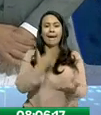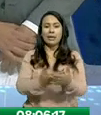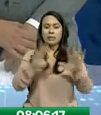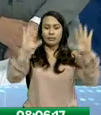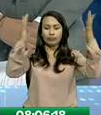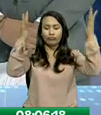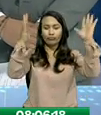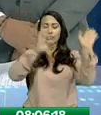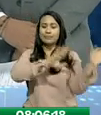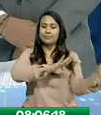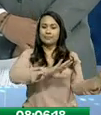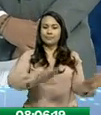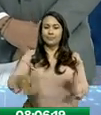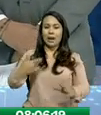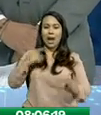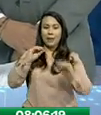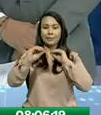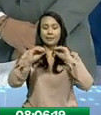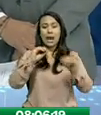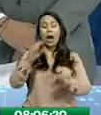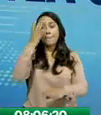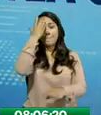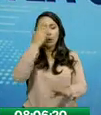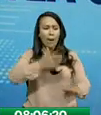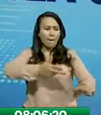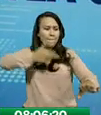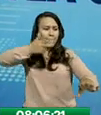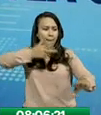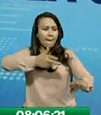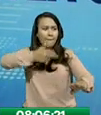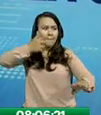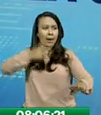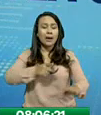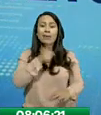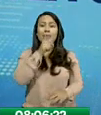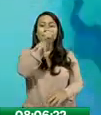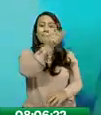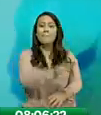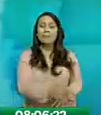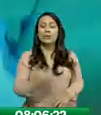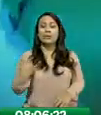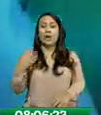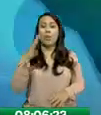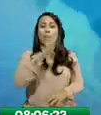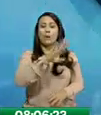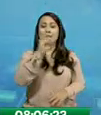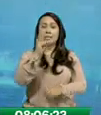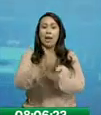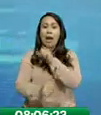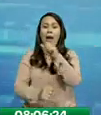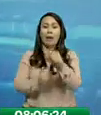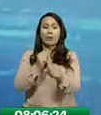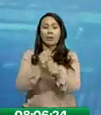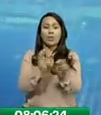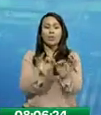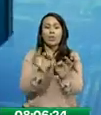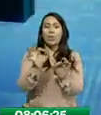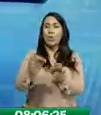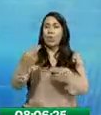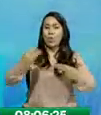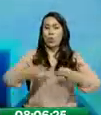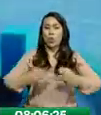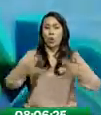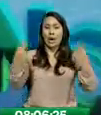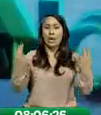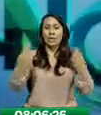Bueno, comenzamos con la información para ustedes. Asesinan con varios impactos de bala a un ciudadano de 46 años de edad en el cantón Huaquillas, esto es en la